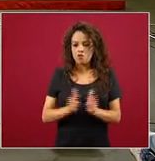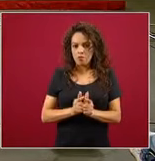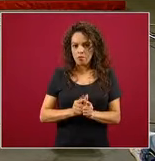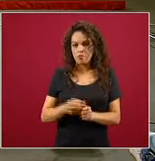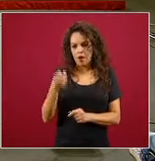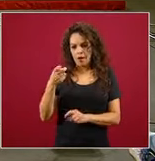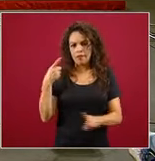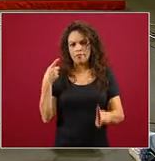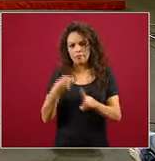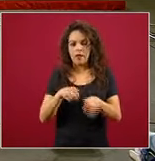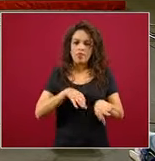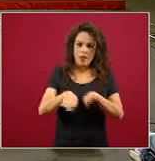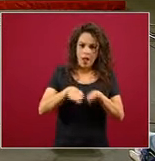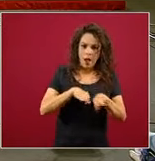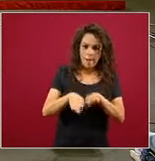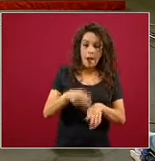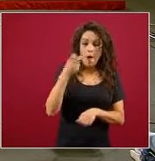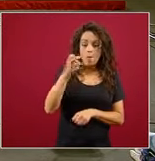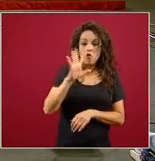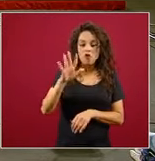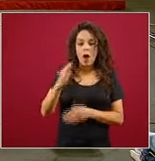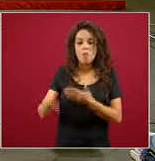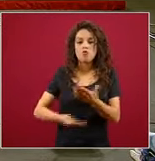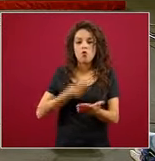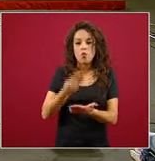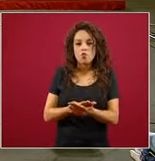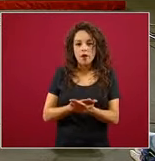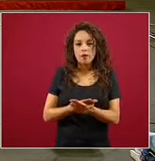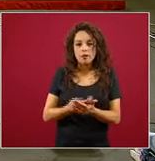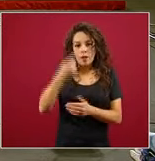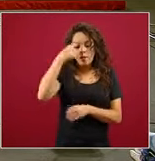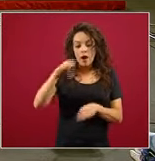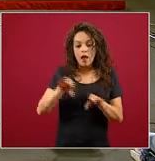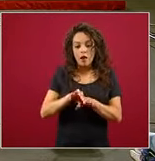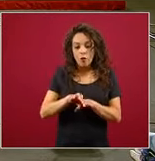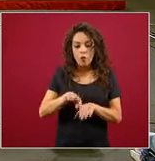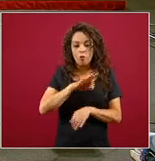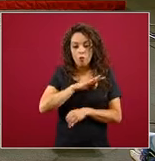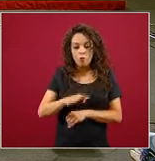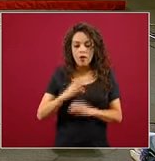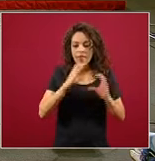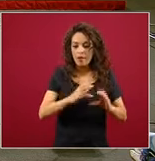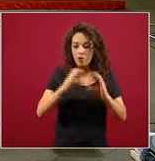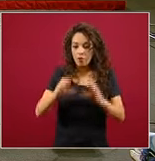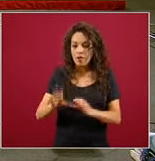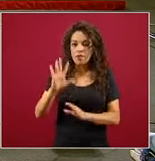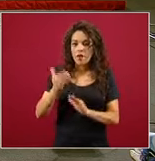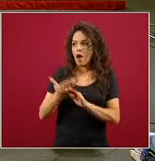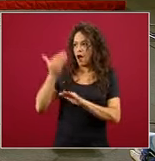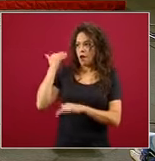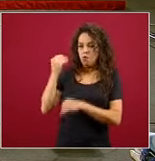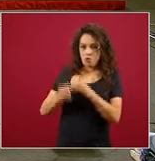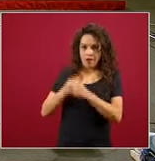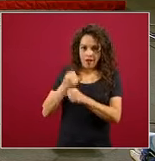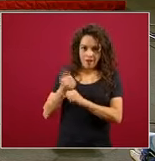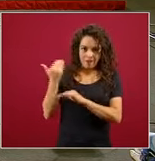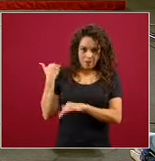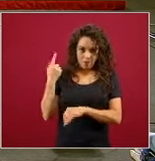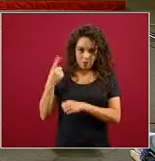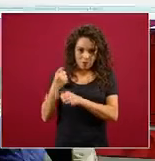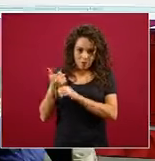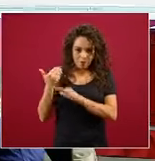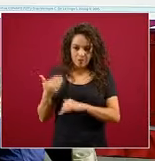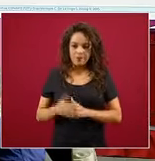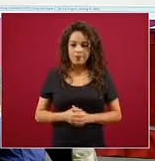hemos propuesto ya un modelo de cuidados desde octubre pasado. La siguiente, por favor. No voy a detallar eso el día de hoy,